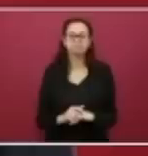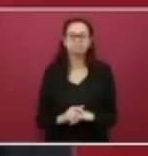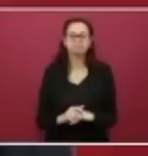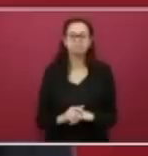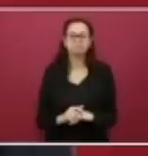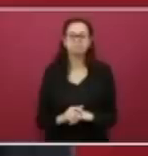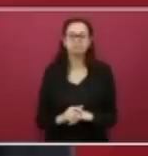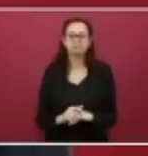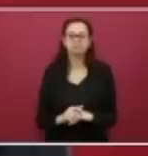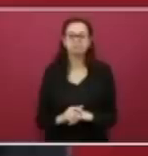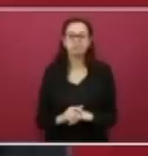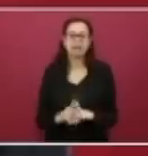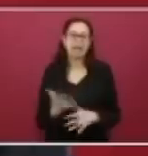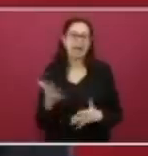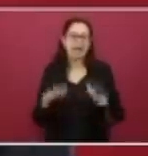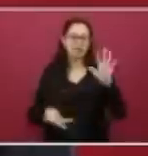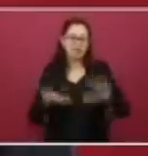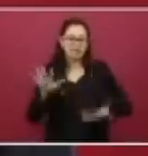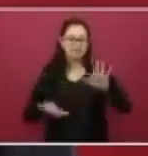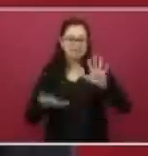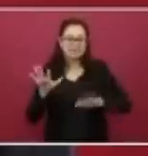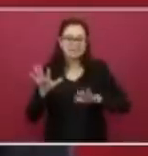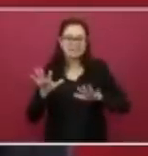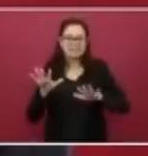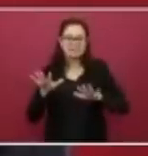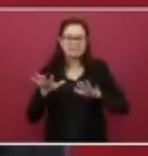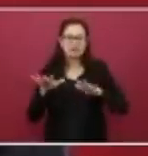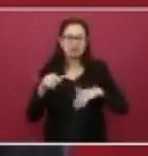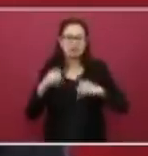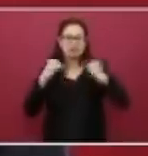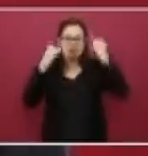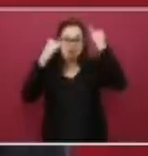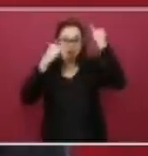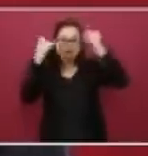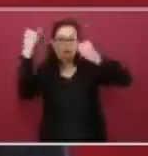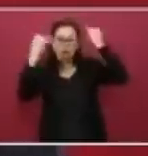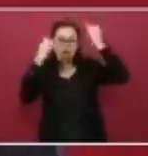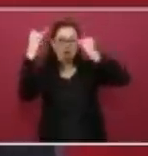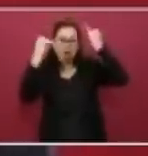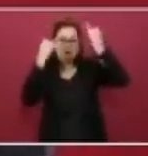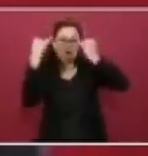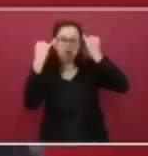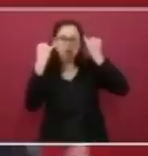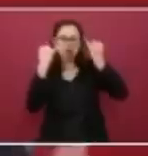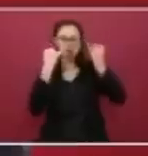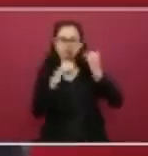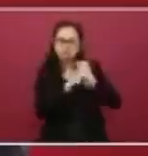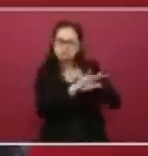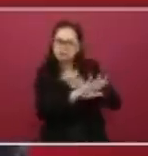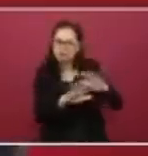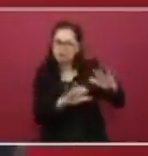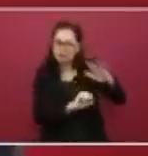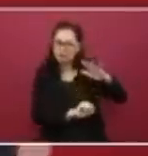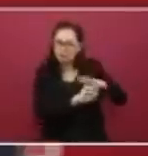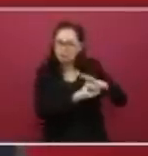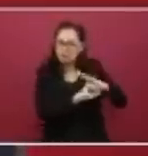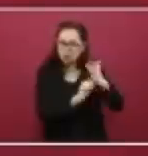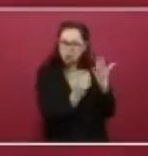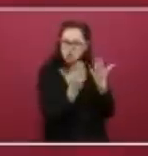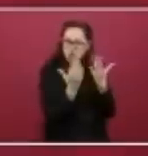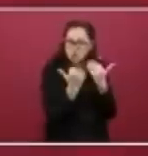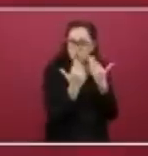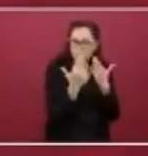planteamientos que no tienen fundamento y obedecen más a la